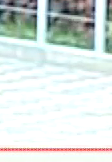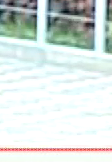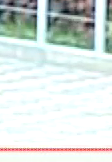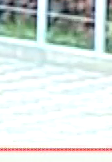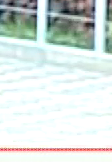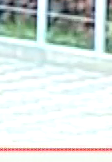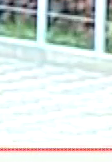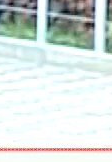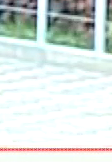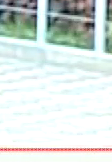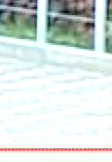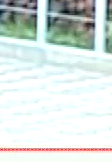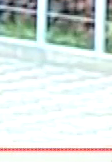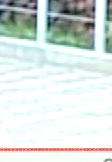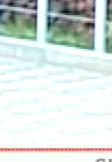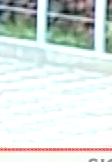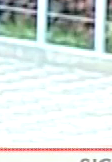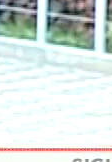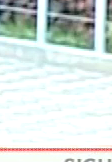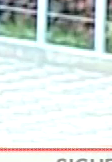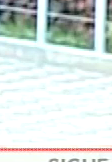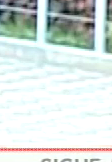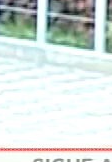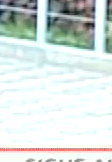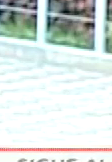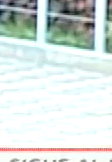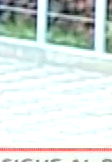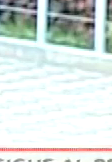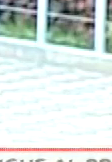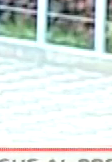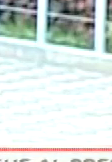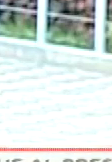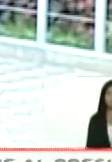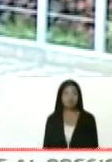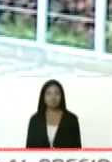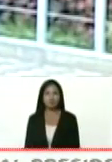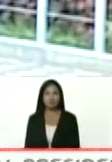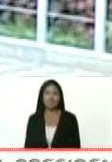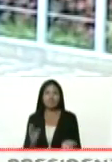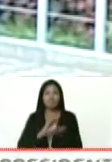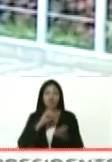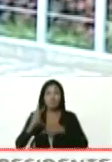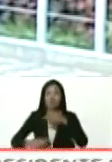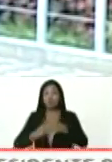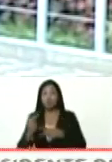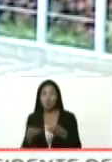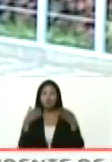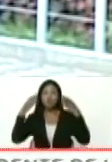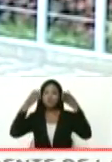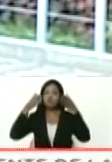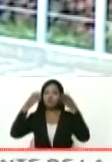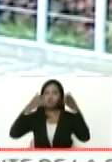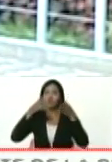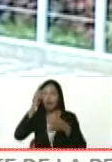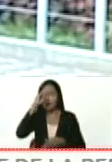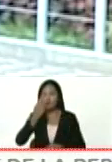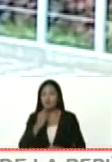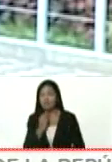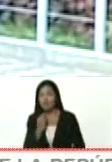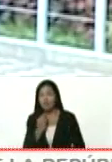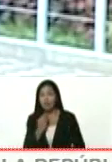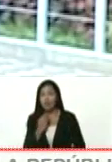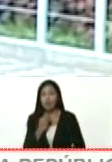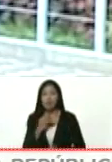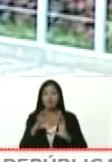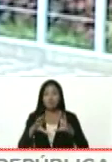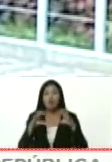Comuna o nada, muy bien, Los Teques, el centro de producción y formación algodones del